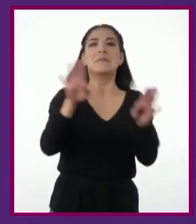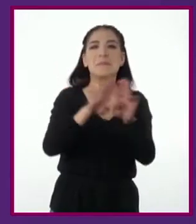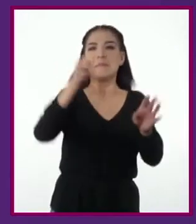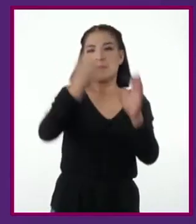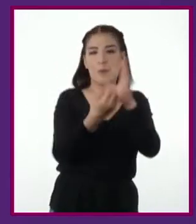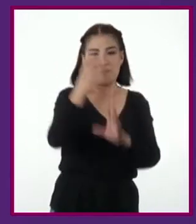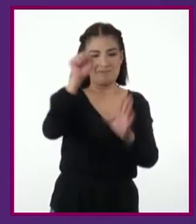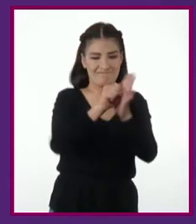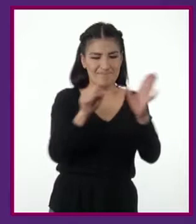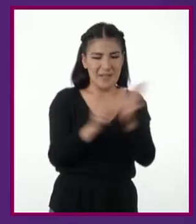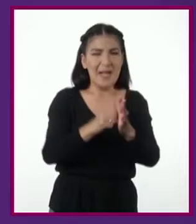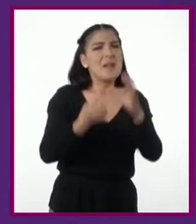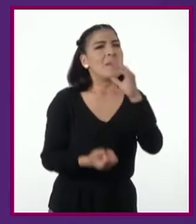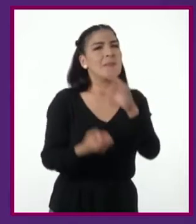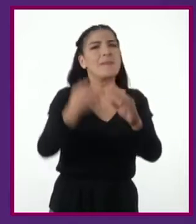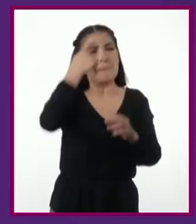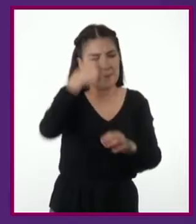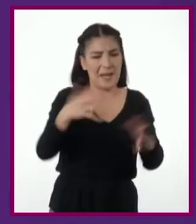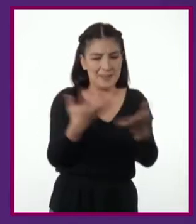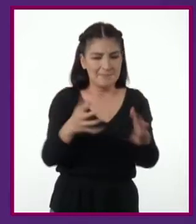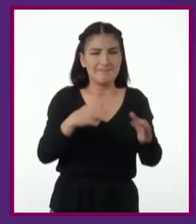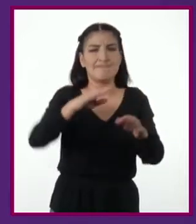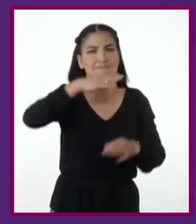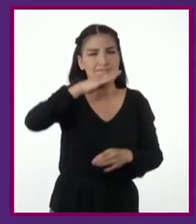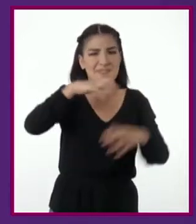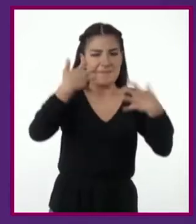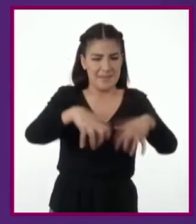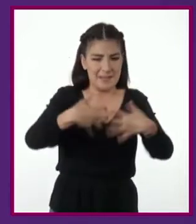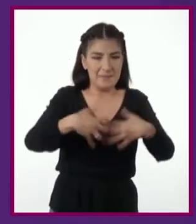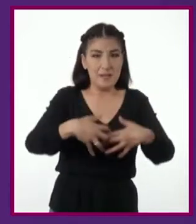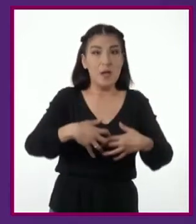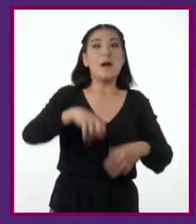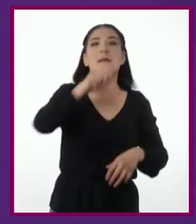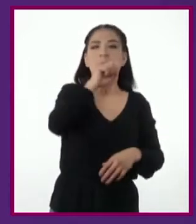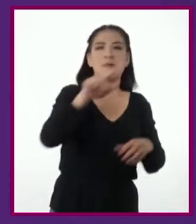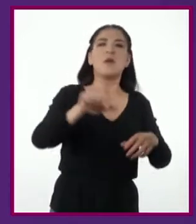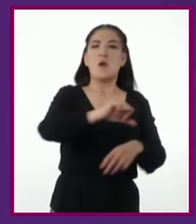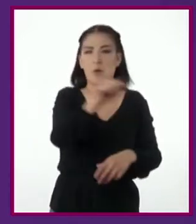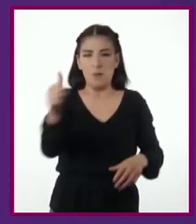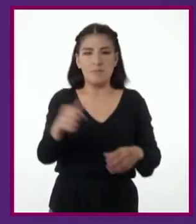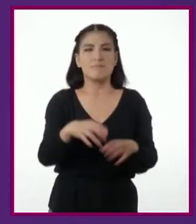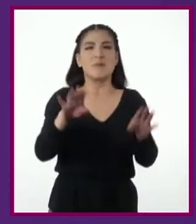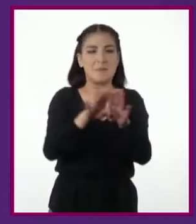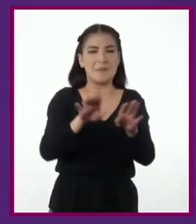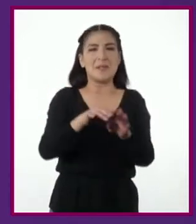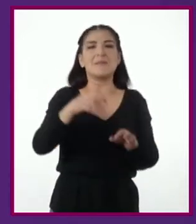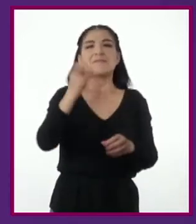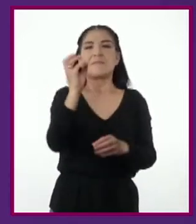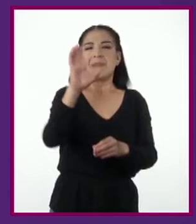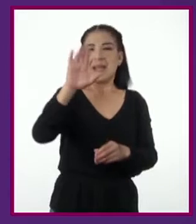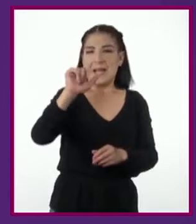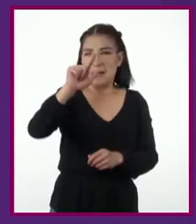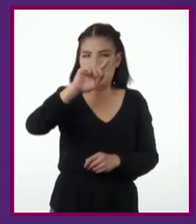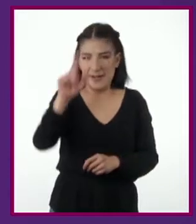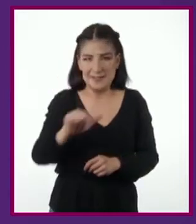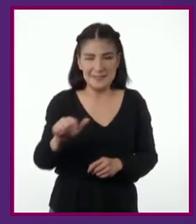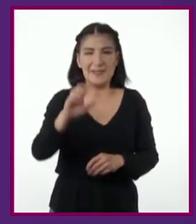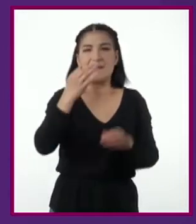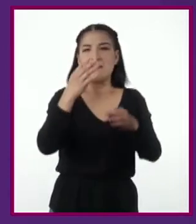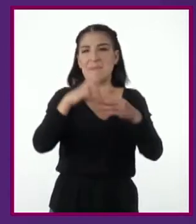del maíz, pero que tuvo otras especies muy de cerca, como los chilacayotes,